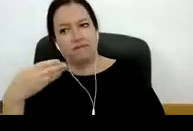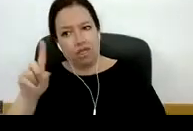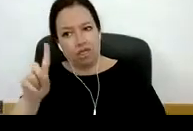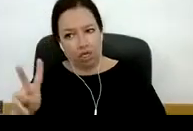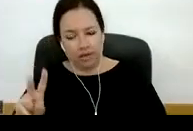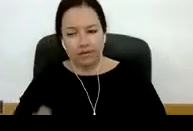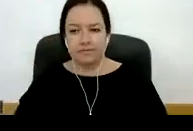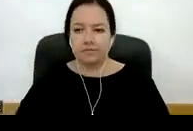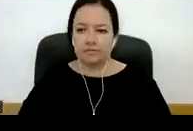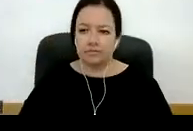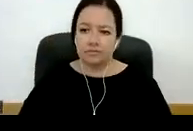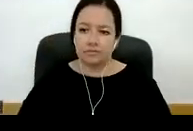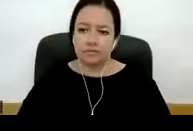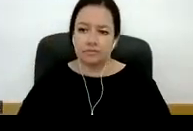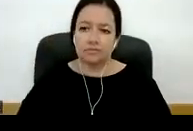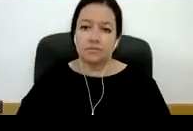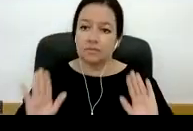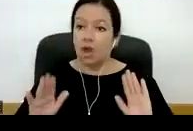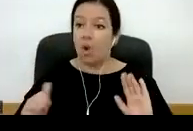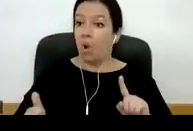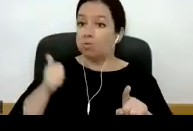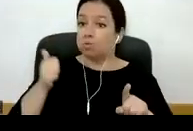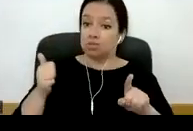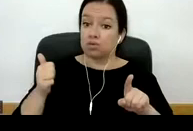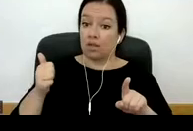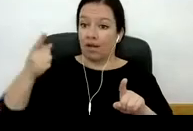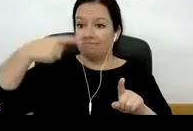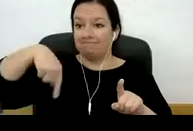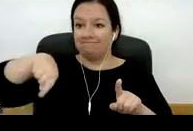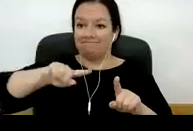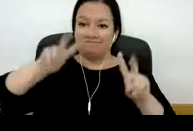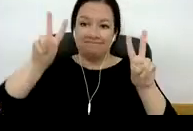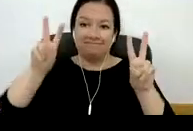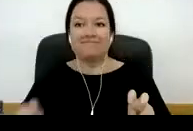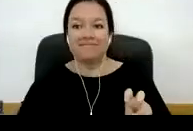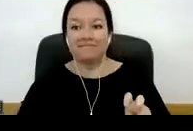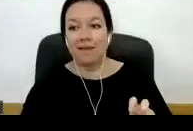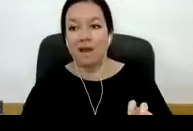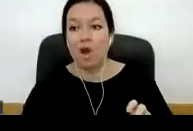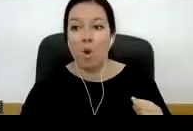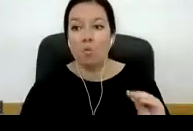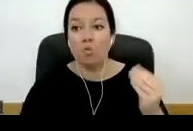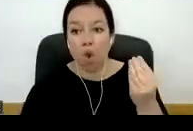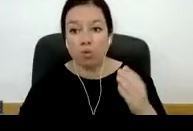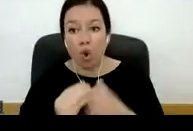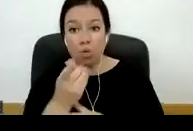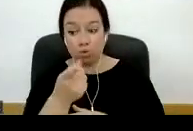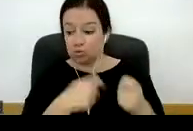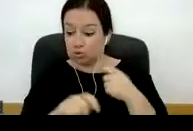Pero como os decía, ahí hay una oportunidad a la hora de introducir un producto como el VitaActive,